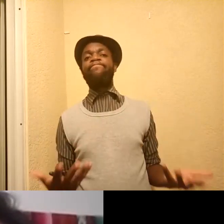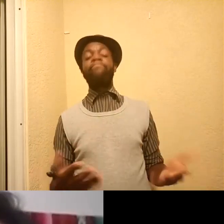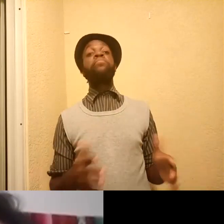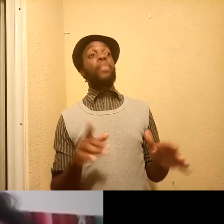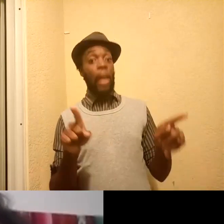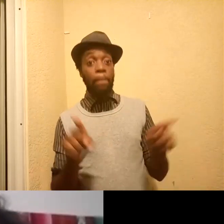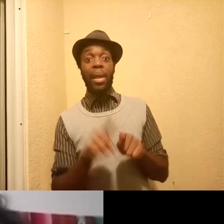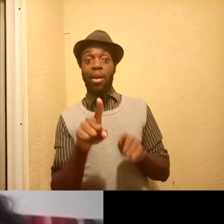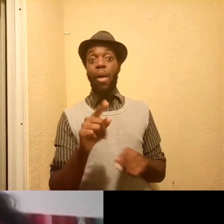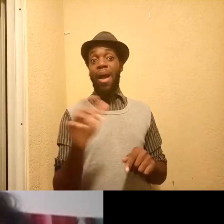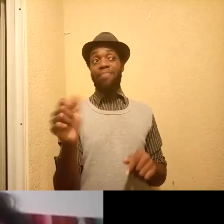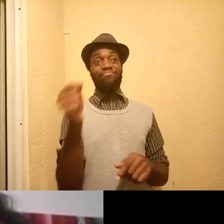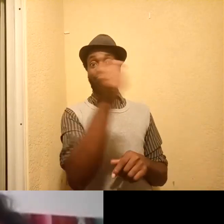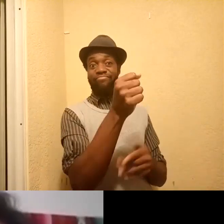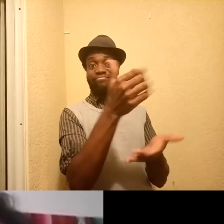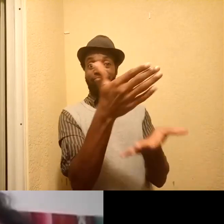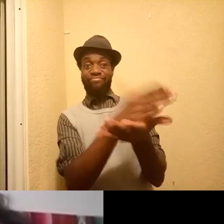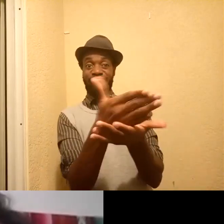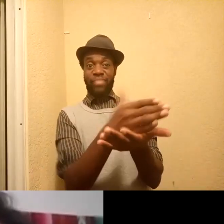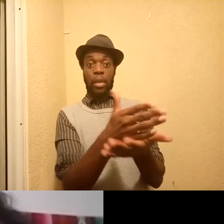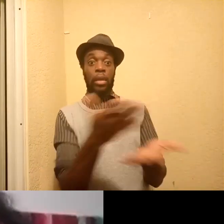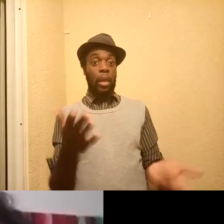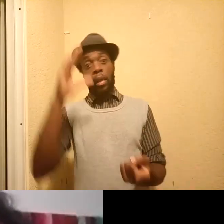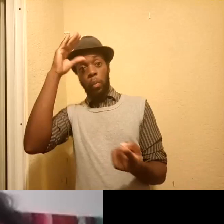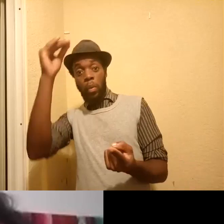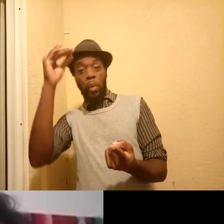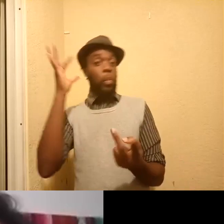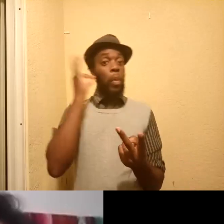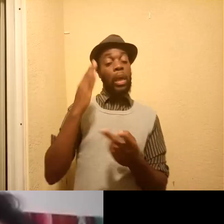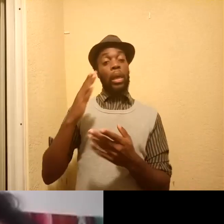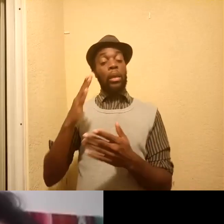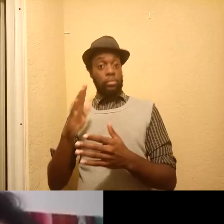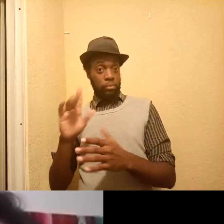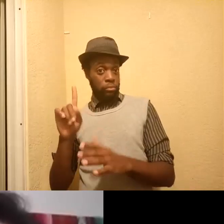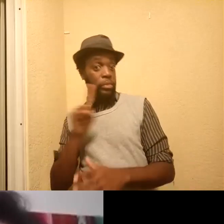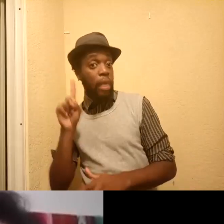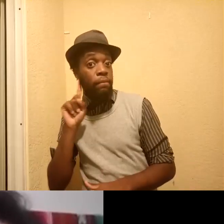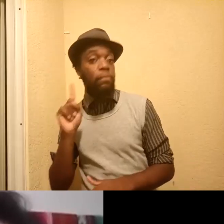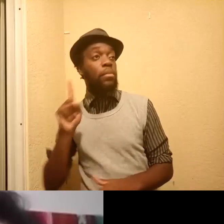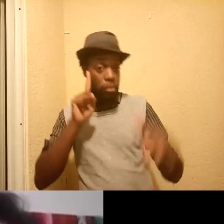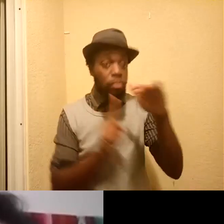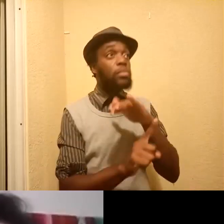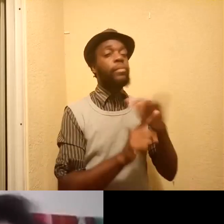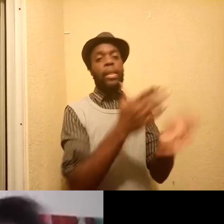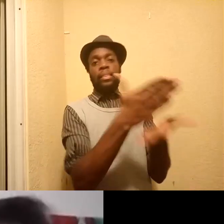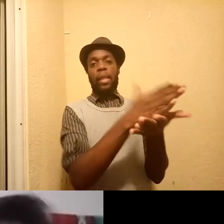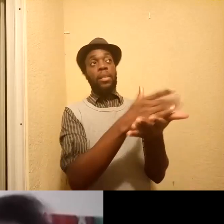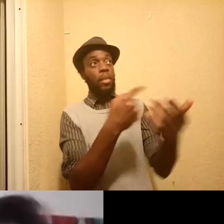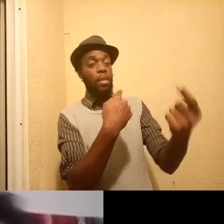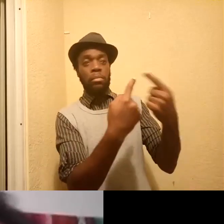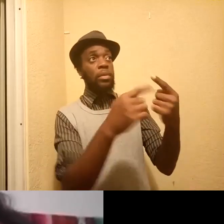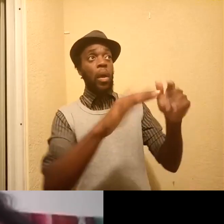mujer sorda, el varón sordo requiere de una manera necesaria.